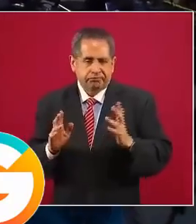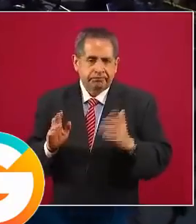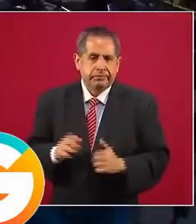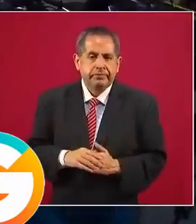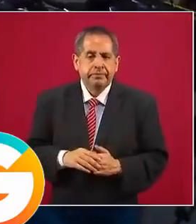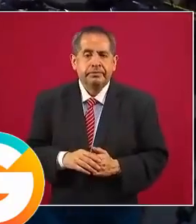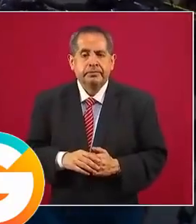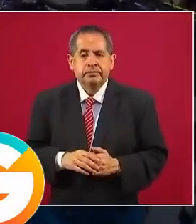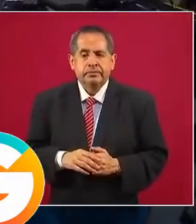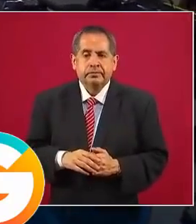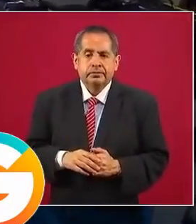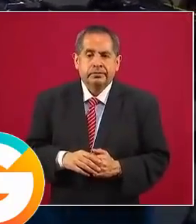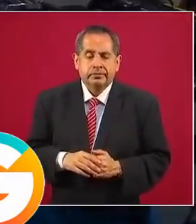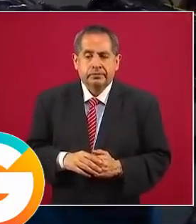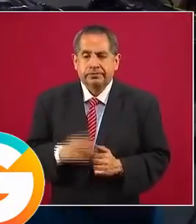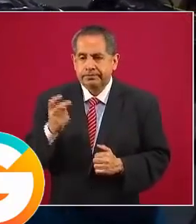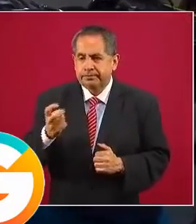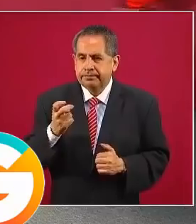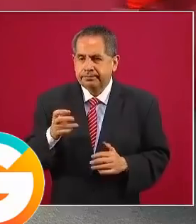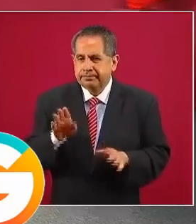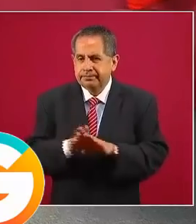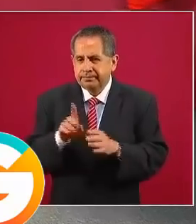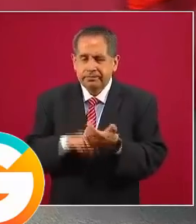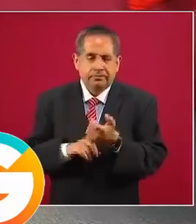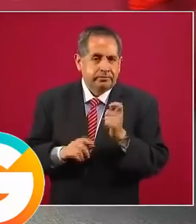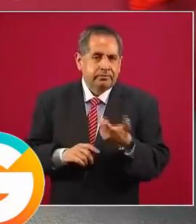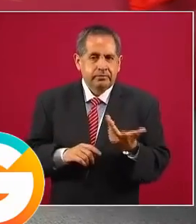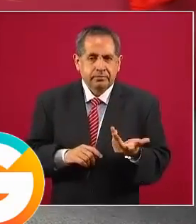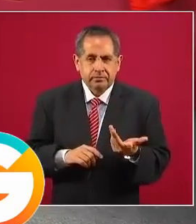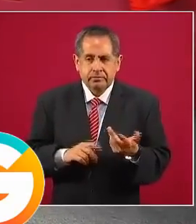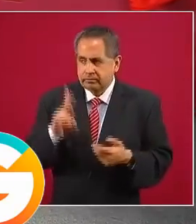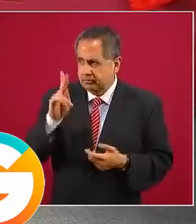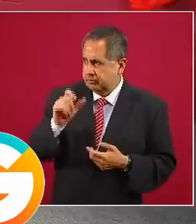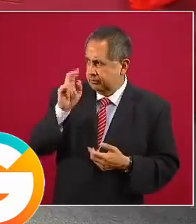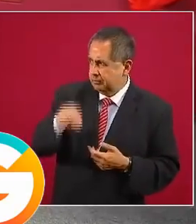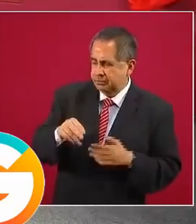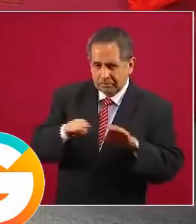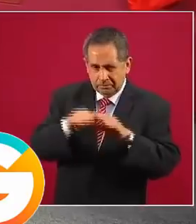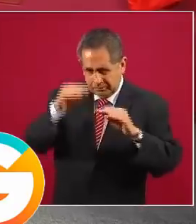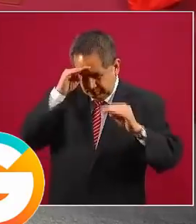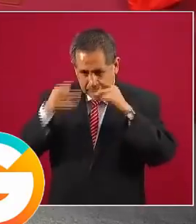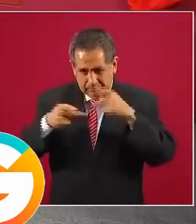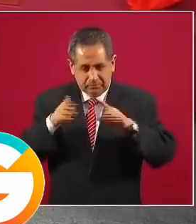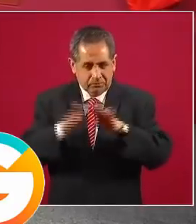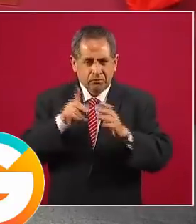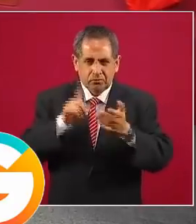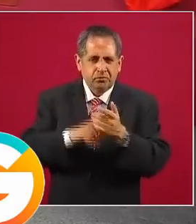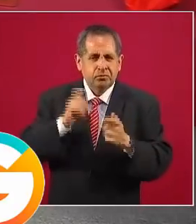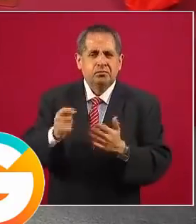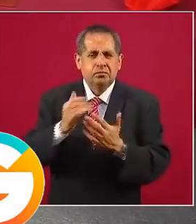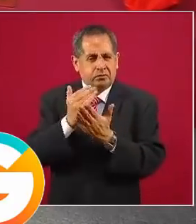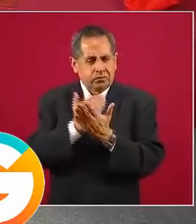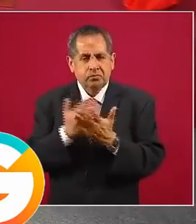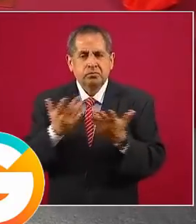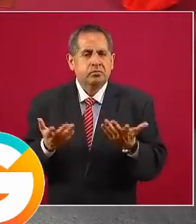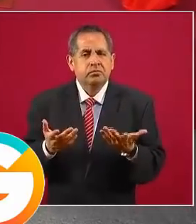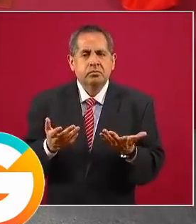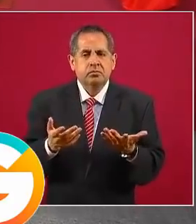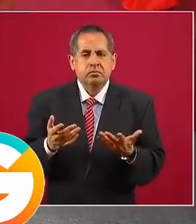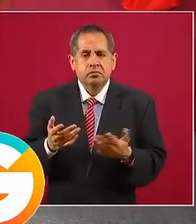razones. Entonces, la estrategia pues era combatir